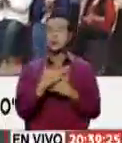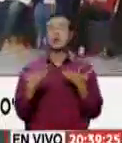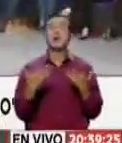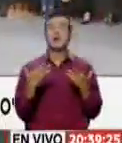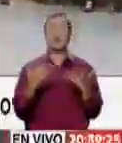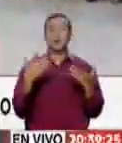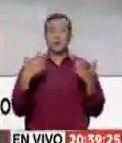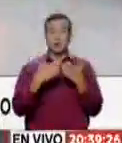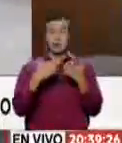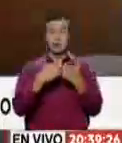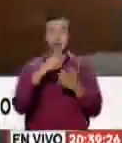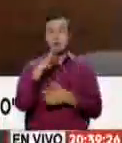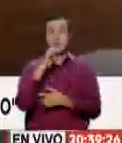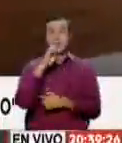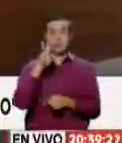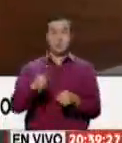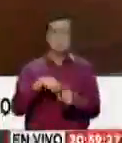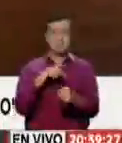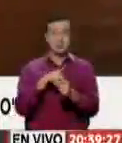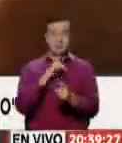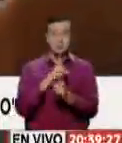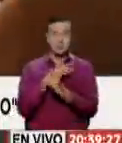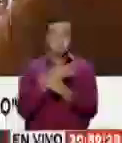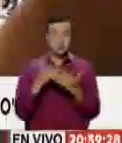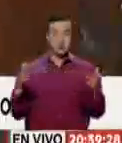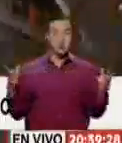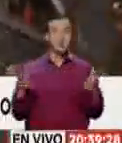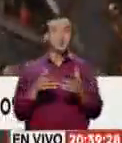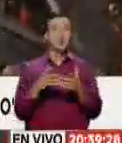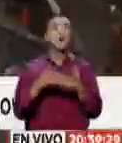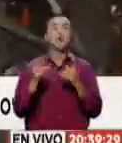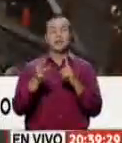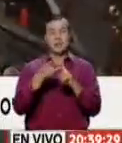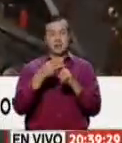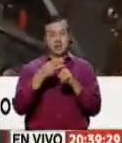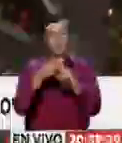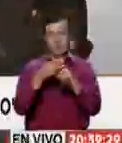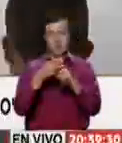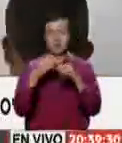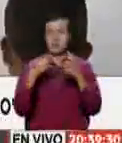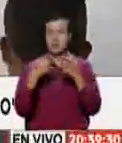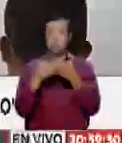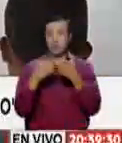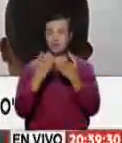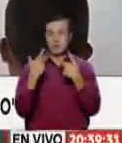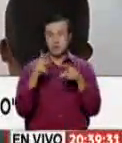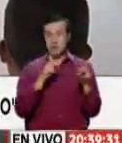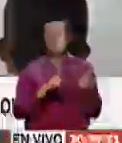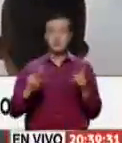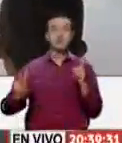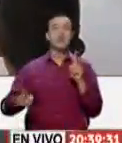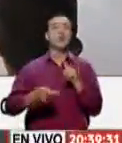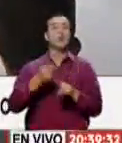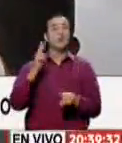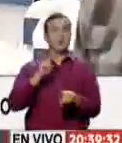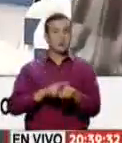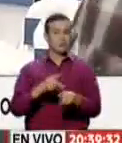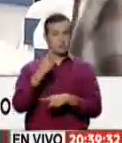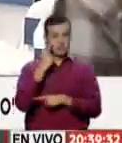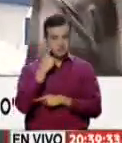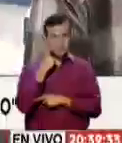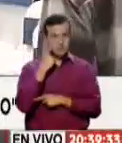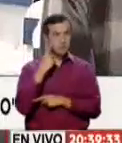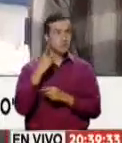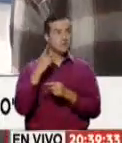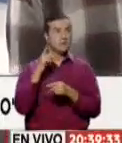intervino un equipo de 40 profesionales. La unidad de medios digitales de los medios públicos ya planifica una segunda temporada.